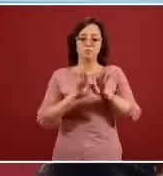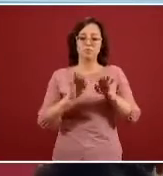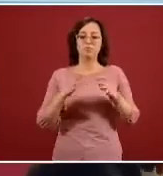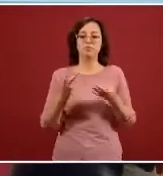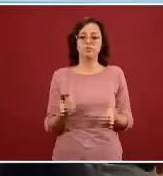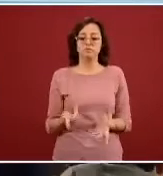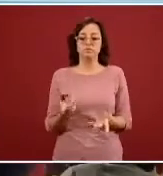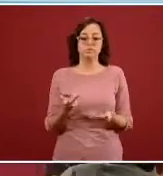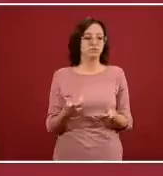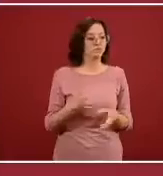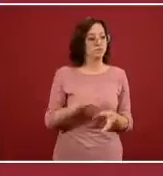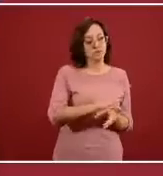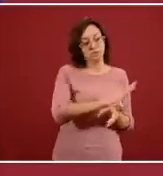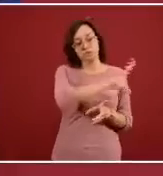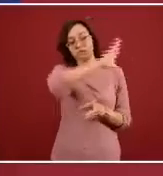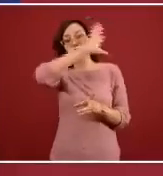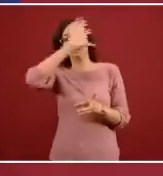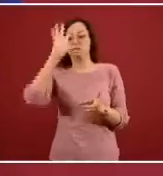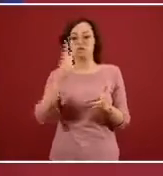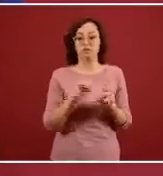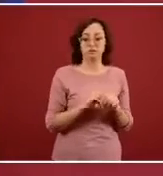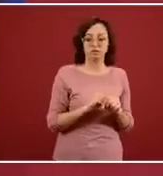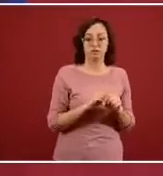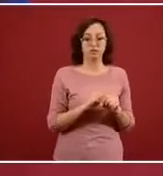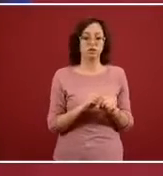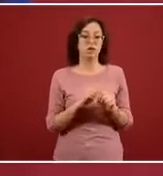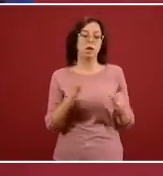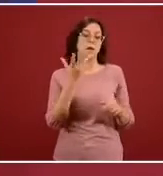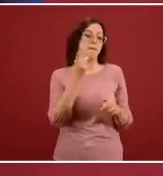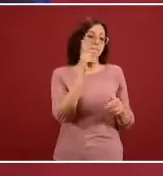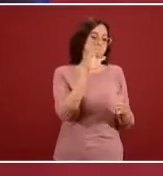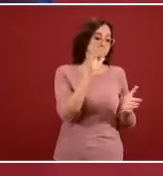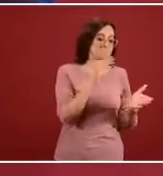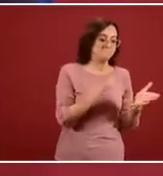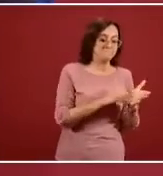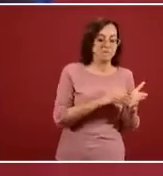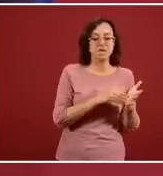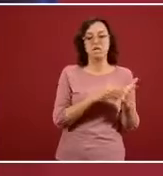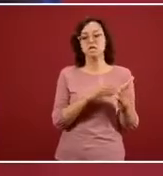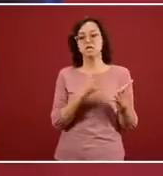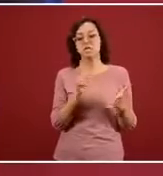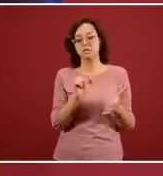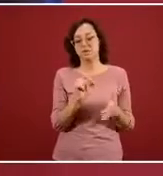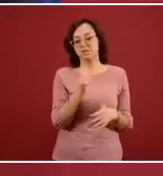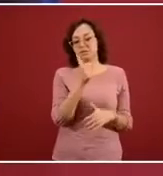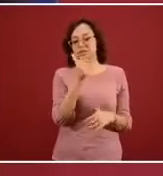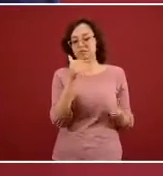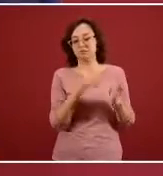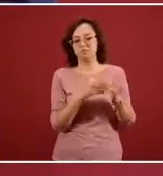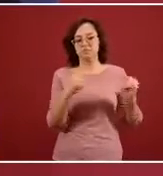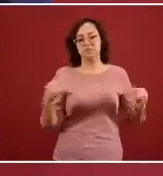respiratoria aguda generales que se observan por decenas de miles en las 26.000 unidades de salud,